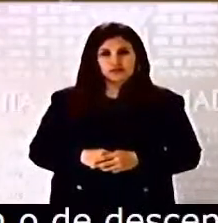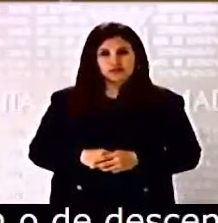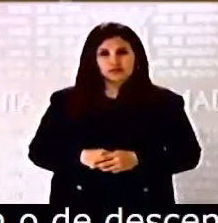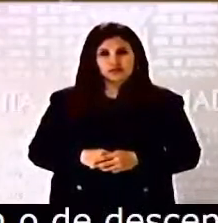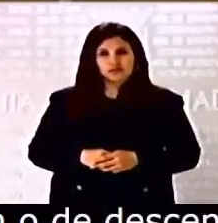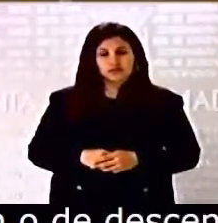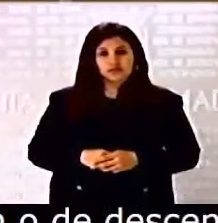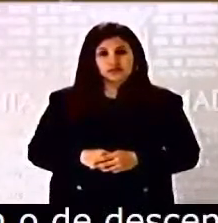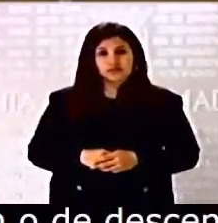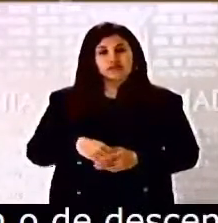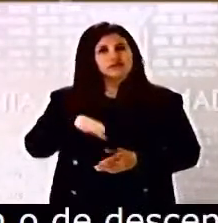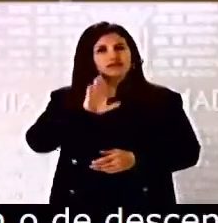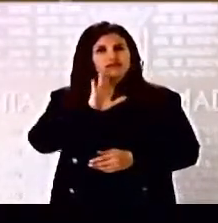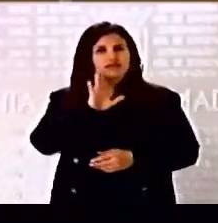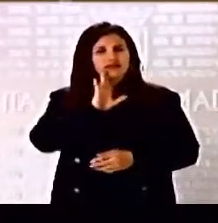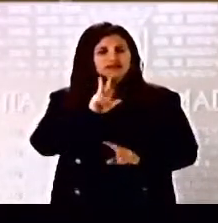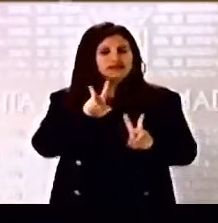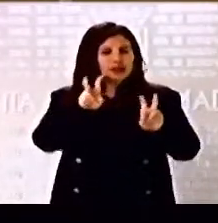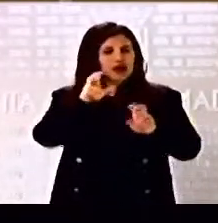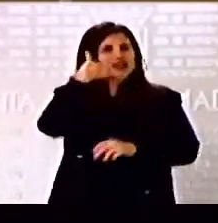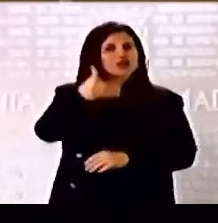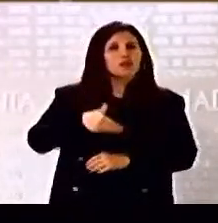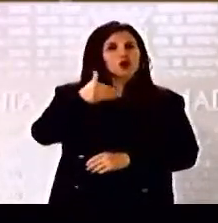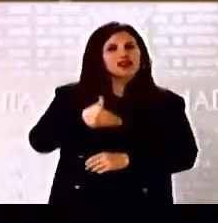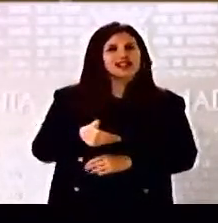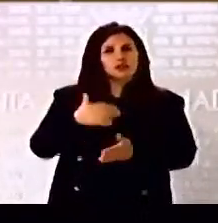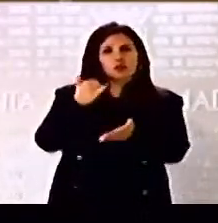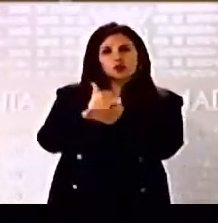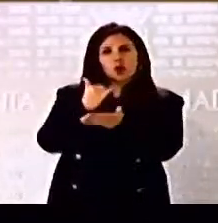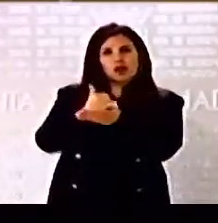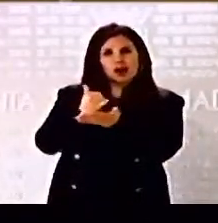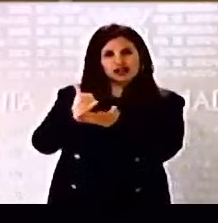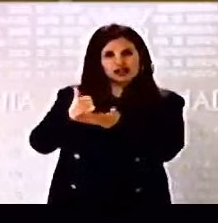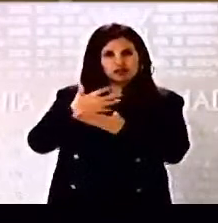Les decía que era importante el tema de los cribados.